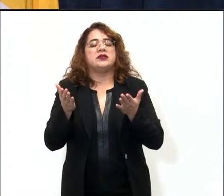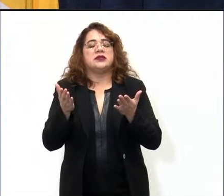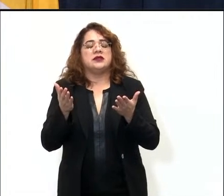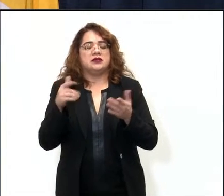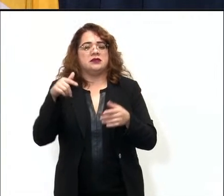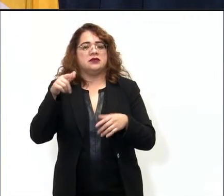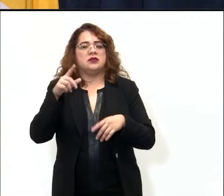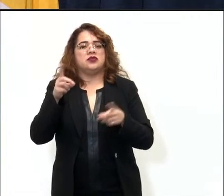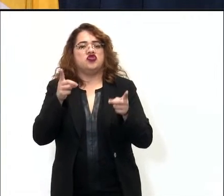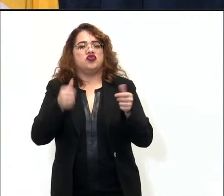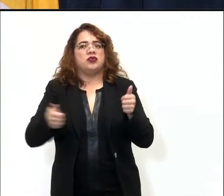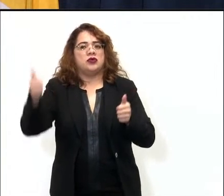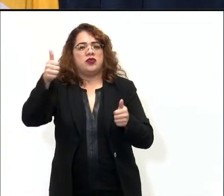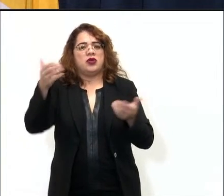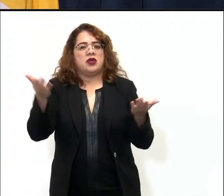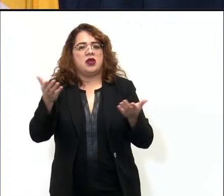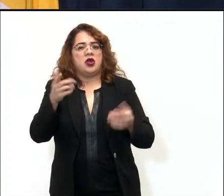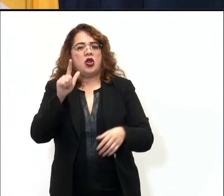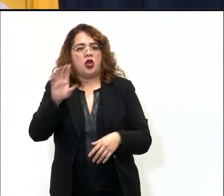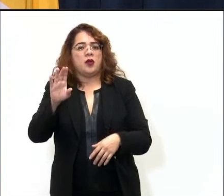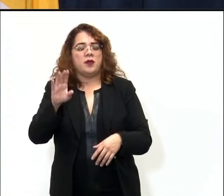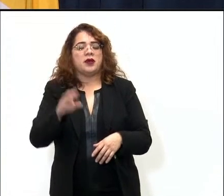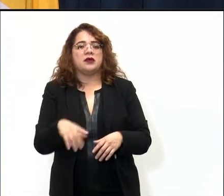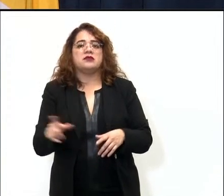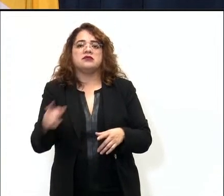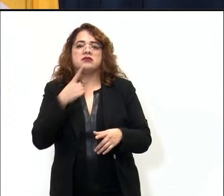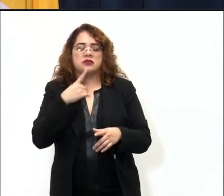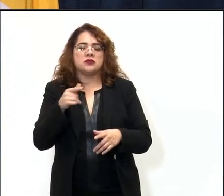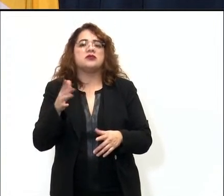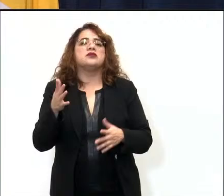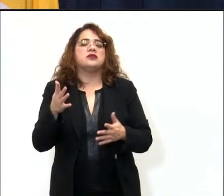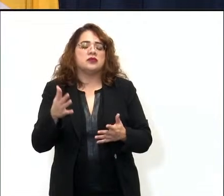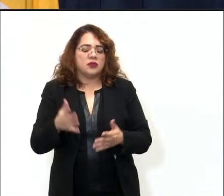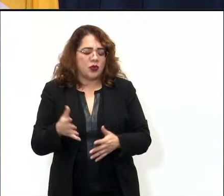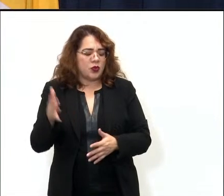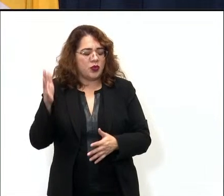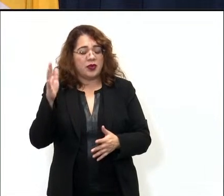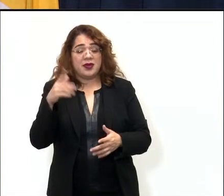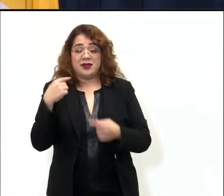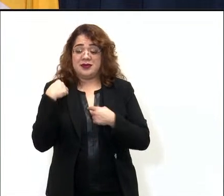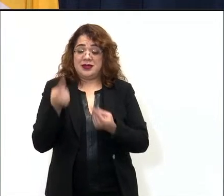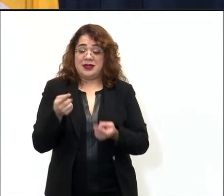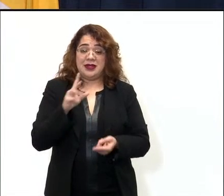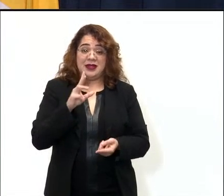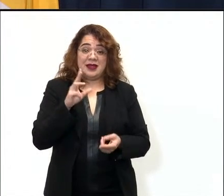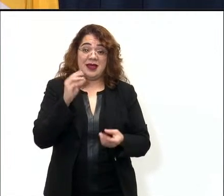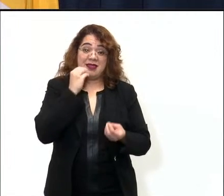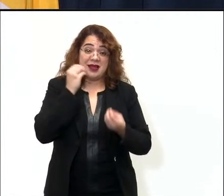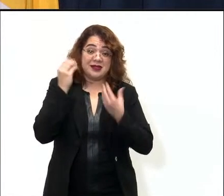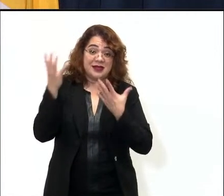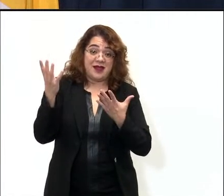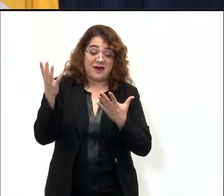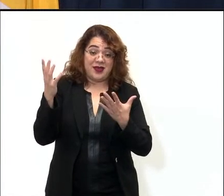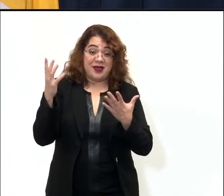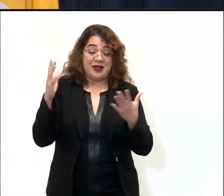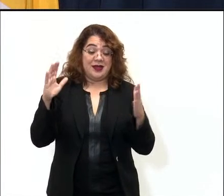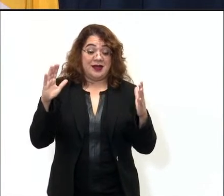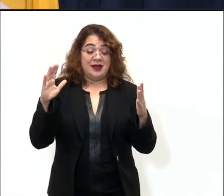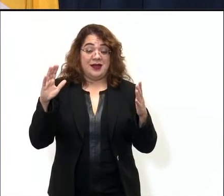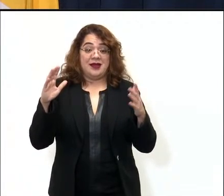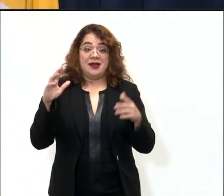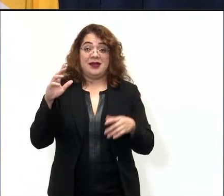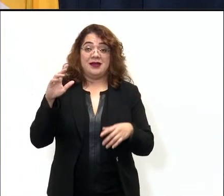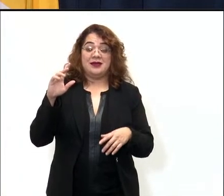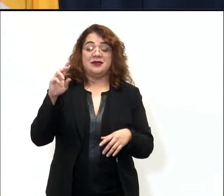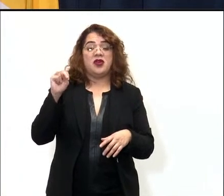que nuestro número ha aumentado tremendamente desde el Día de Acción de Gracias en términos de